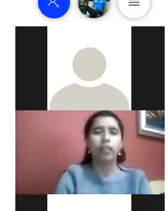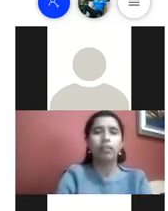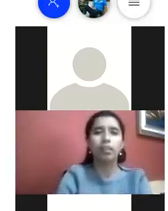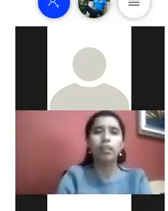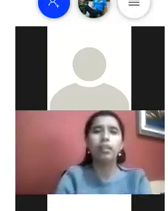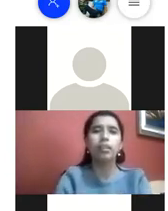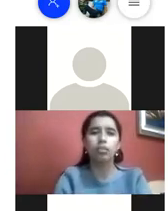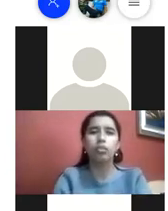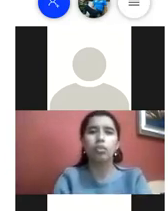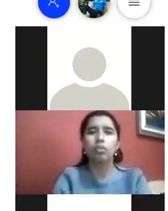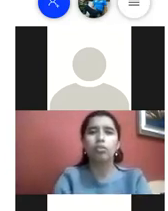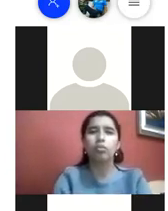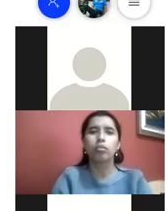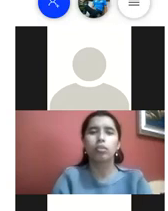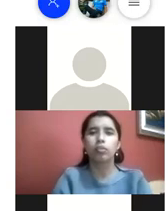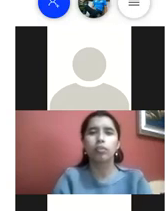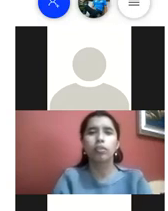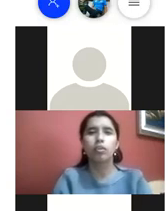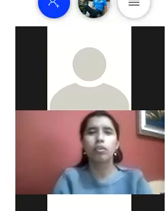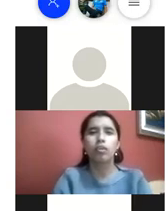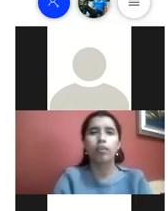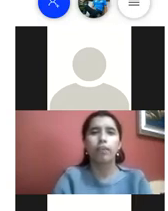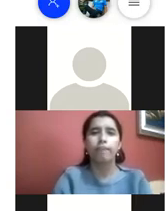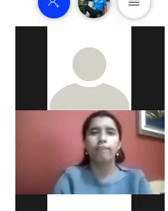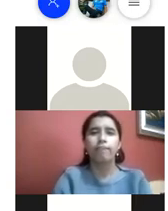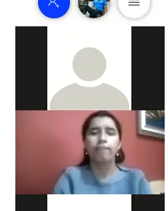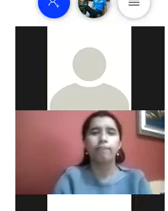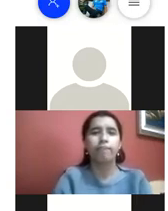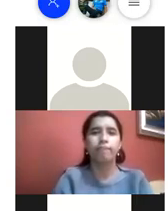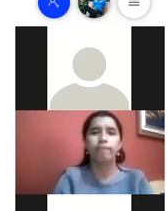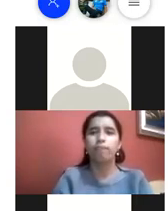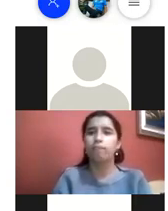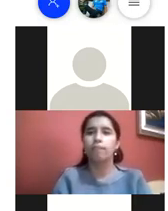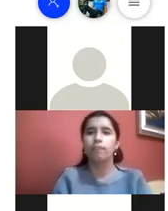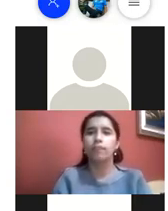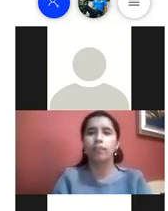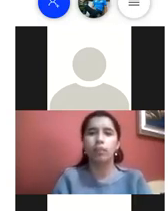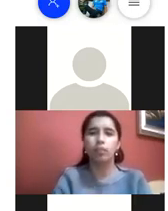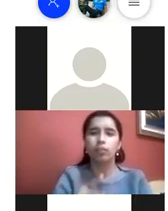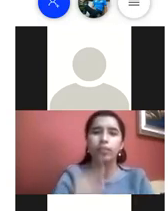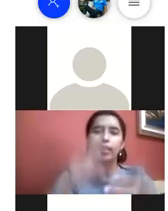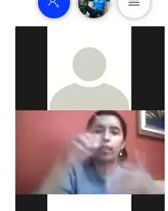Okay. Y una vez en este punto, vamos a la tabla.